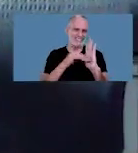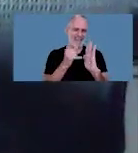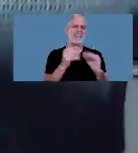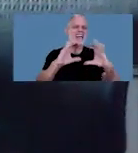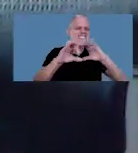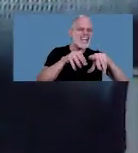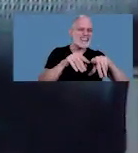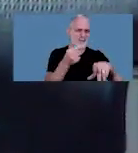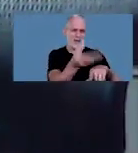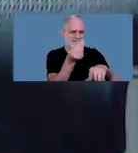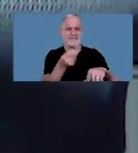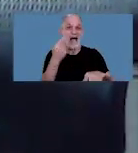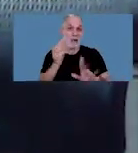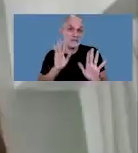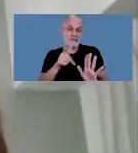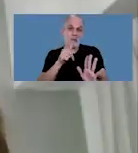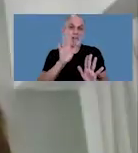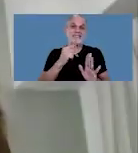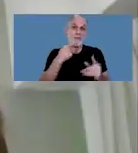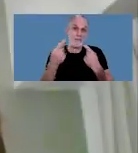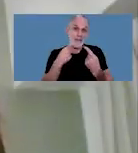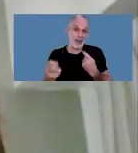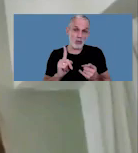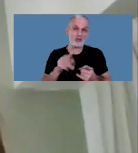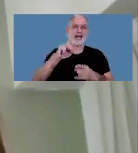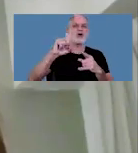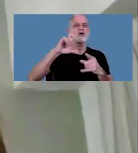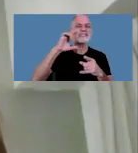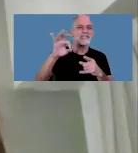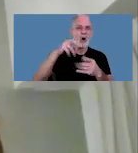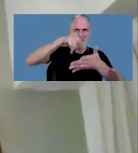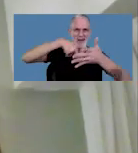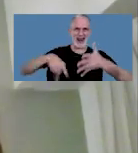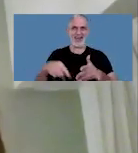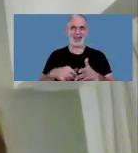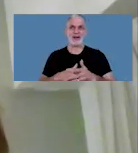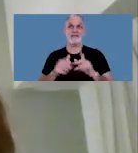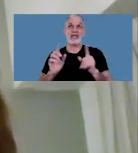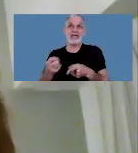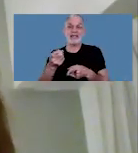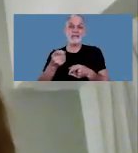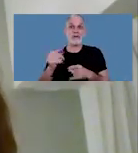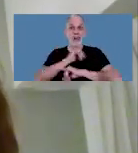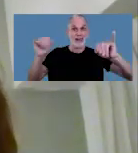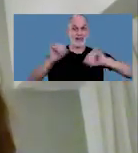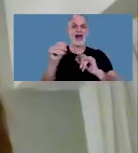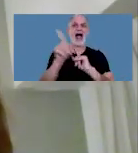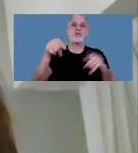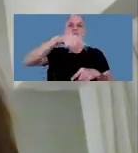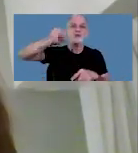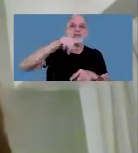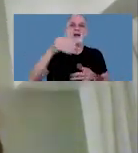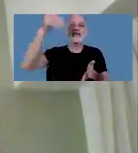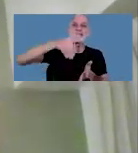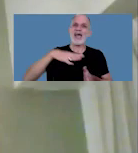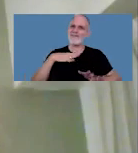que ahora, si te parece, pasamos a las preguntas que Rocío Sí, te sí. va a leer. Y Sí, también recordarles que aquellos que no dieron el presente y